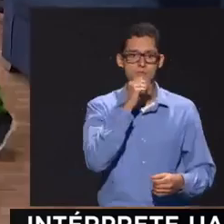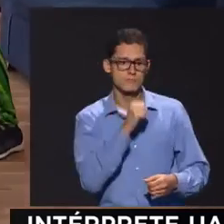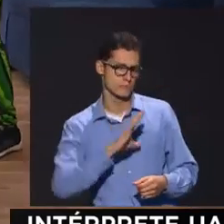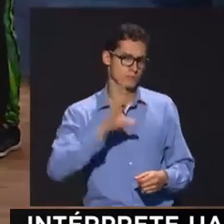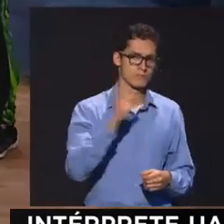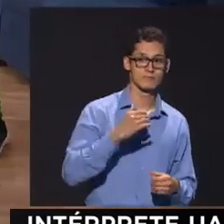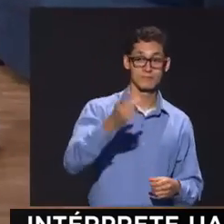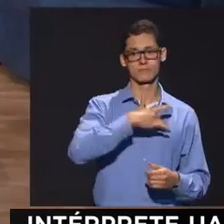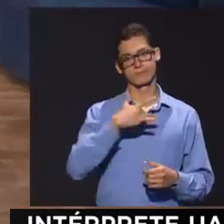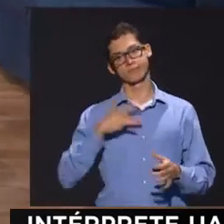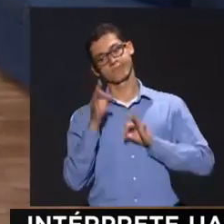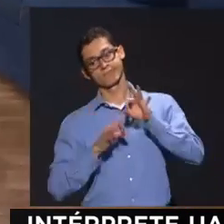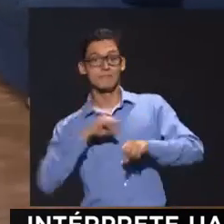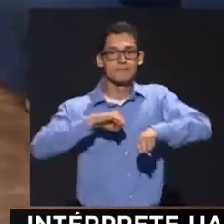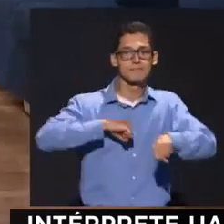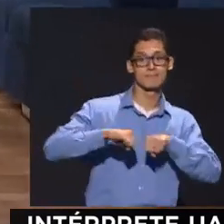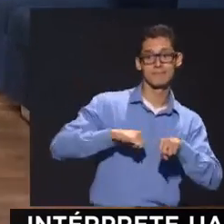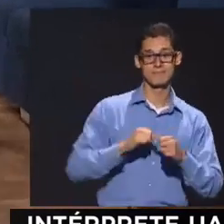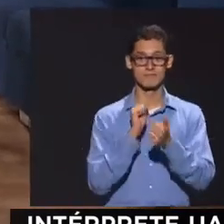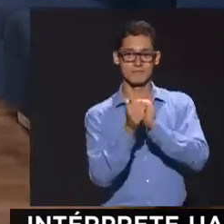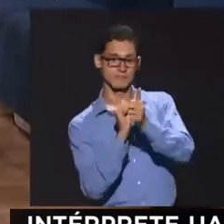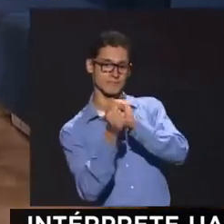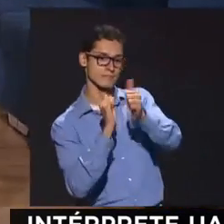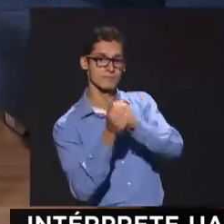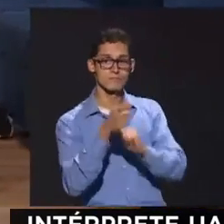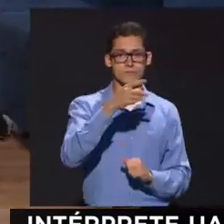por tu salud nuevas después